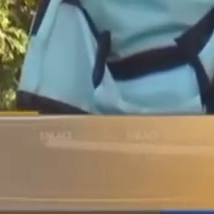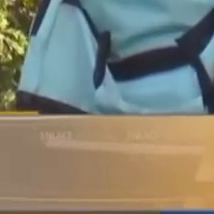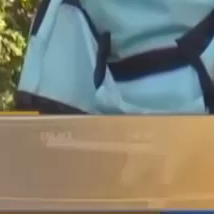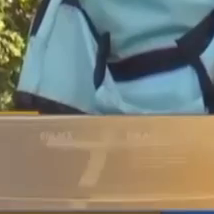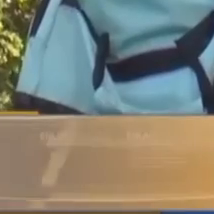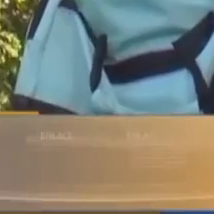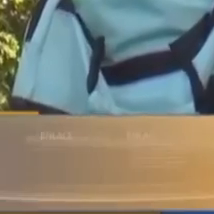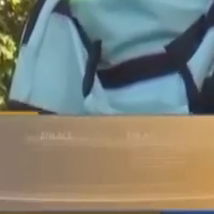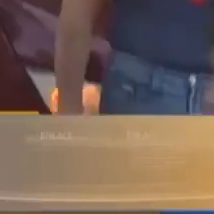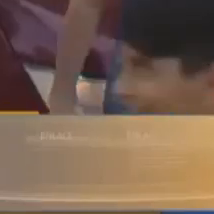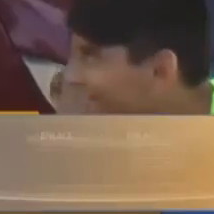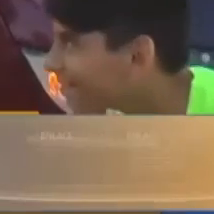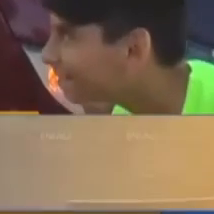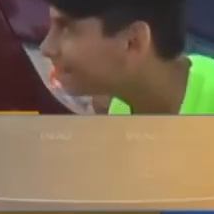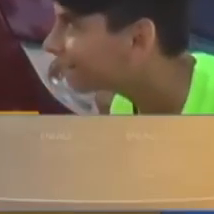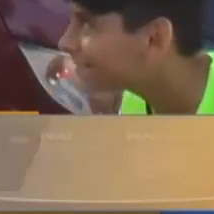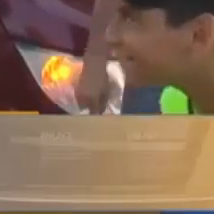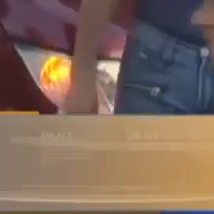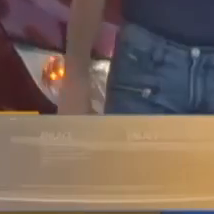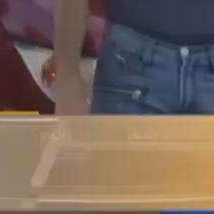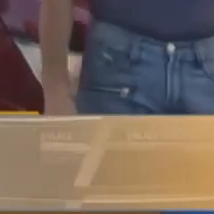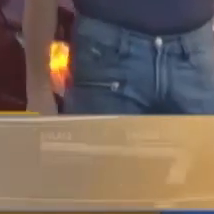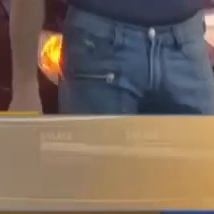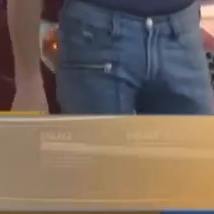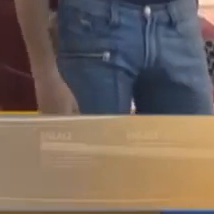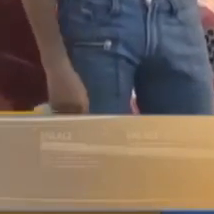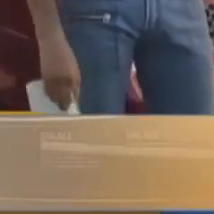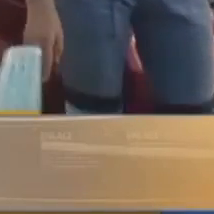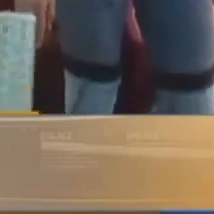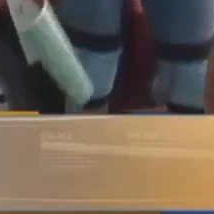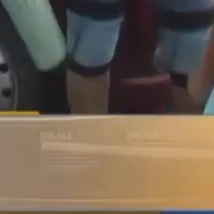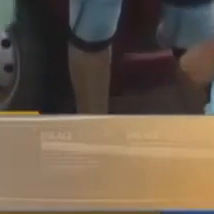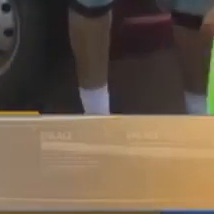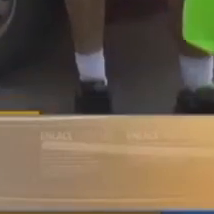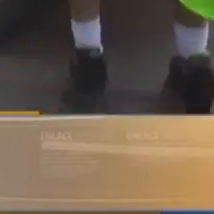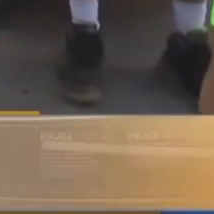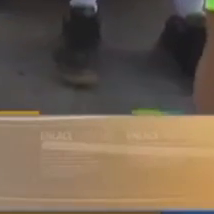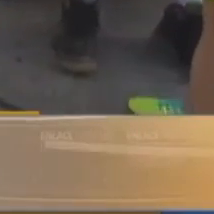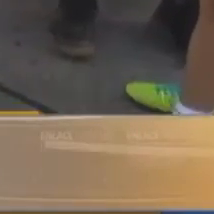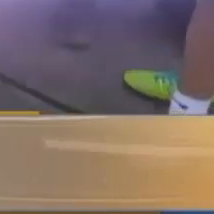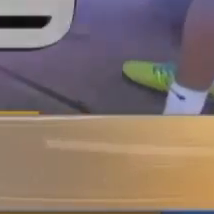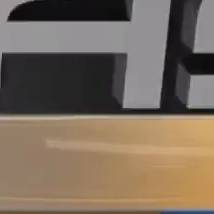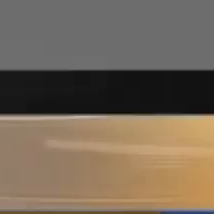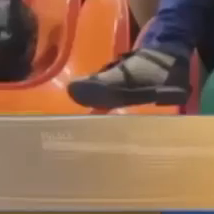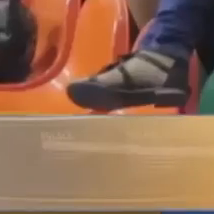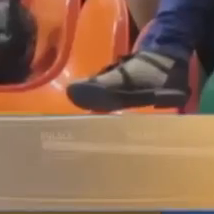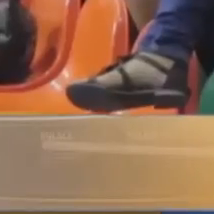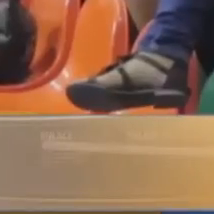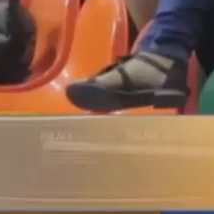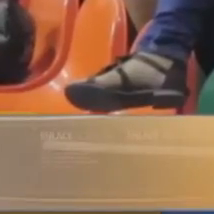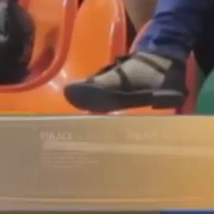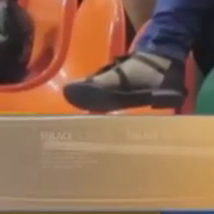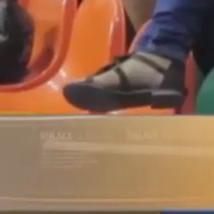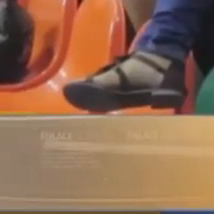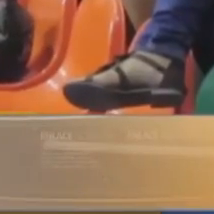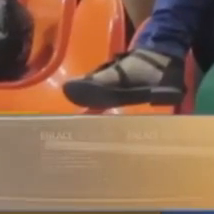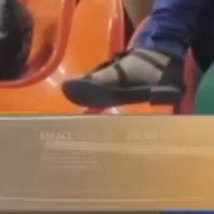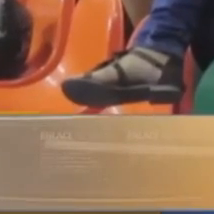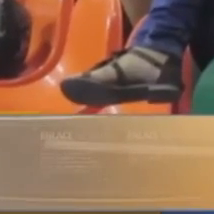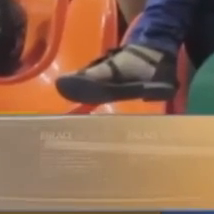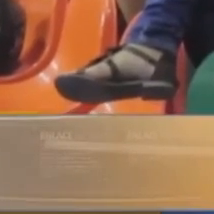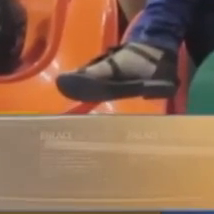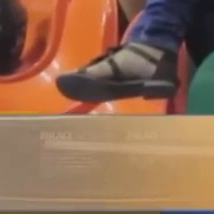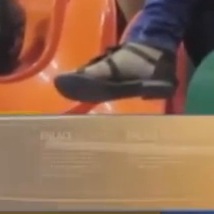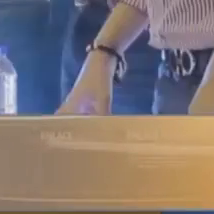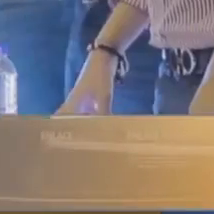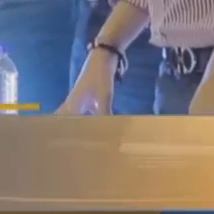ciclopaseo con el que se inició Feriagro 2017. Trillos fue la atracción en este recorrido. Este miércoles 11 de octubre,